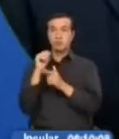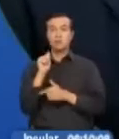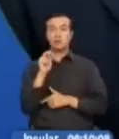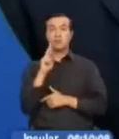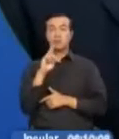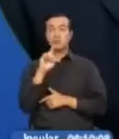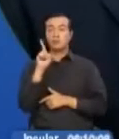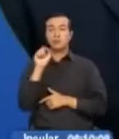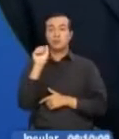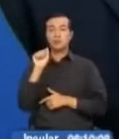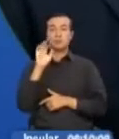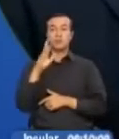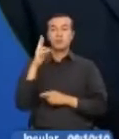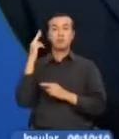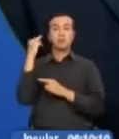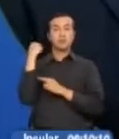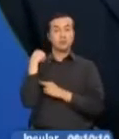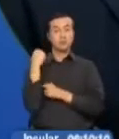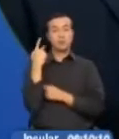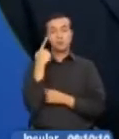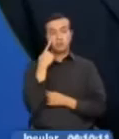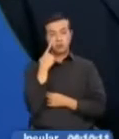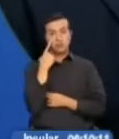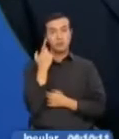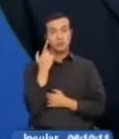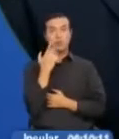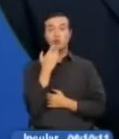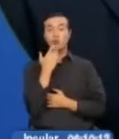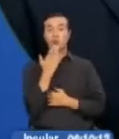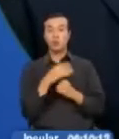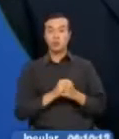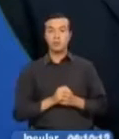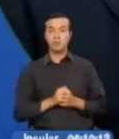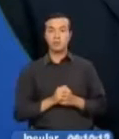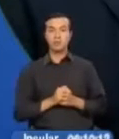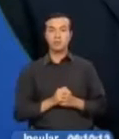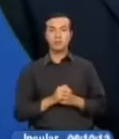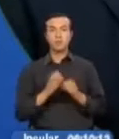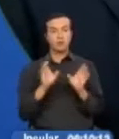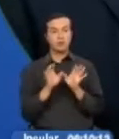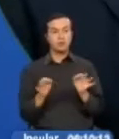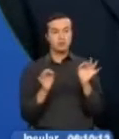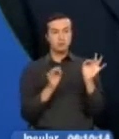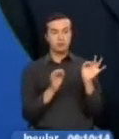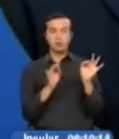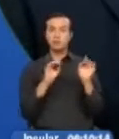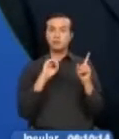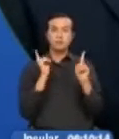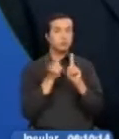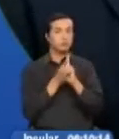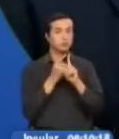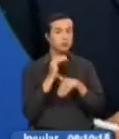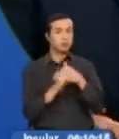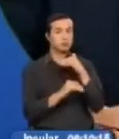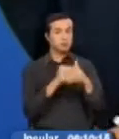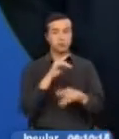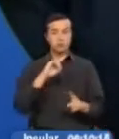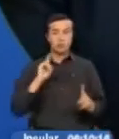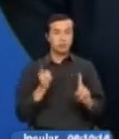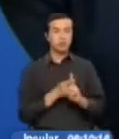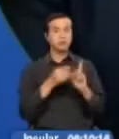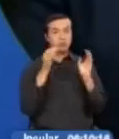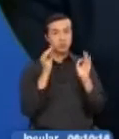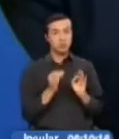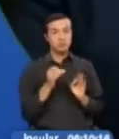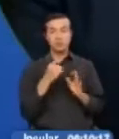que es el ente que tiene la facultad de emitir este este certificado que es el primer paso el primer momento